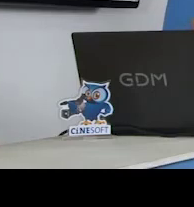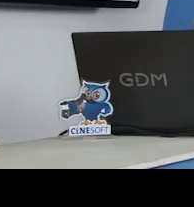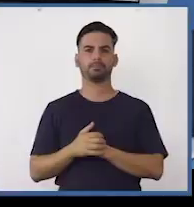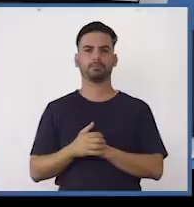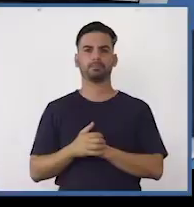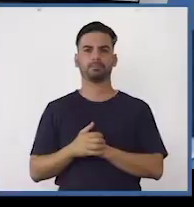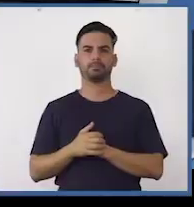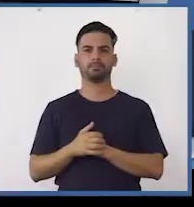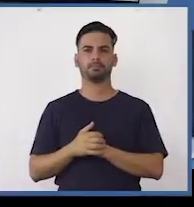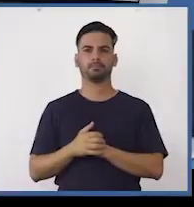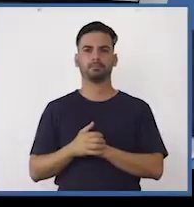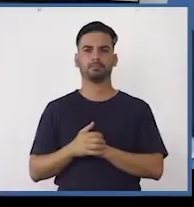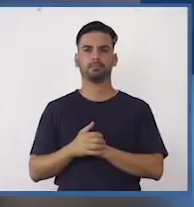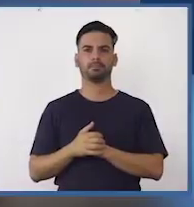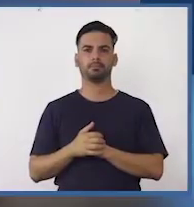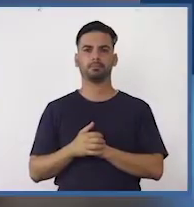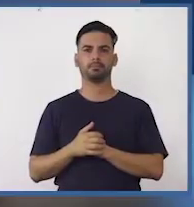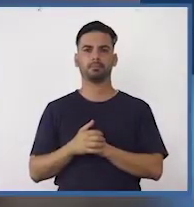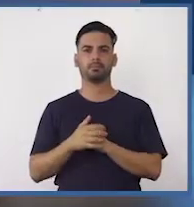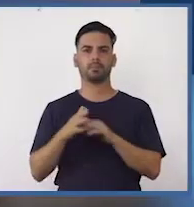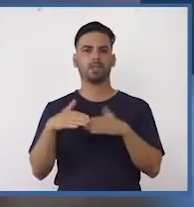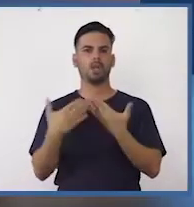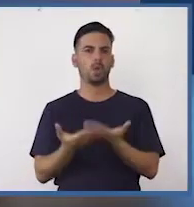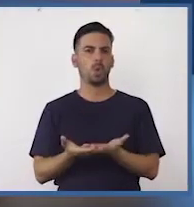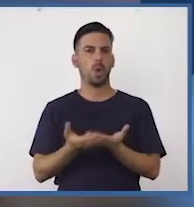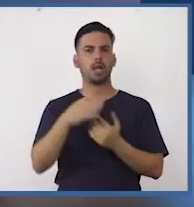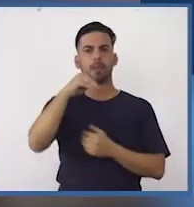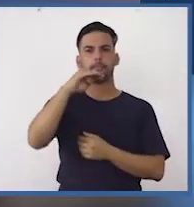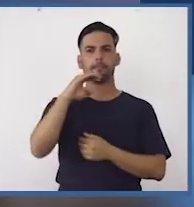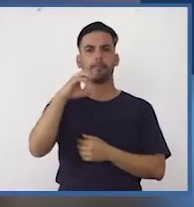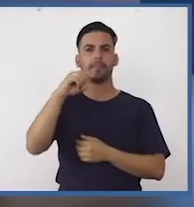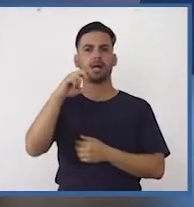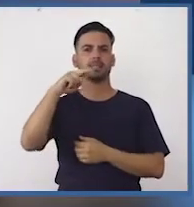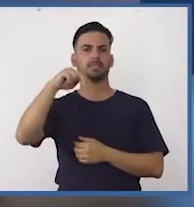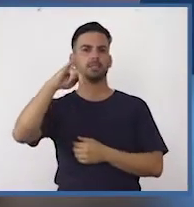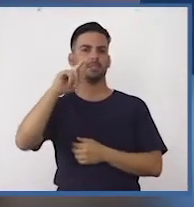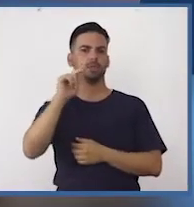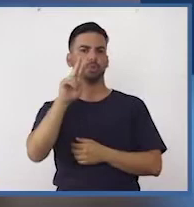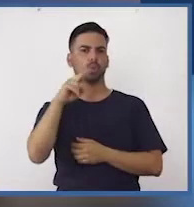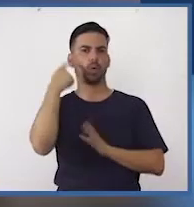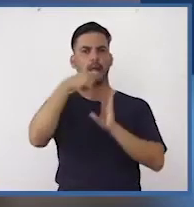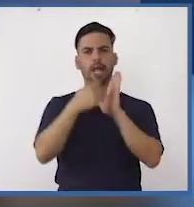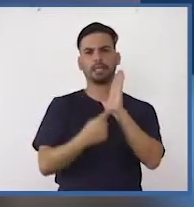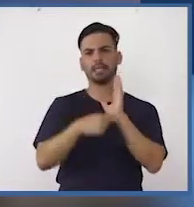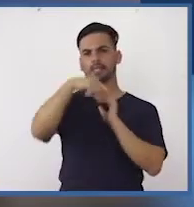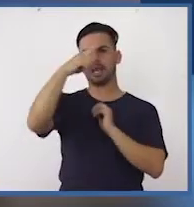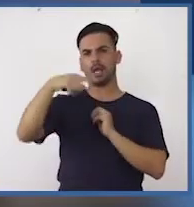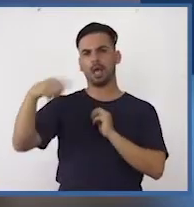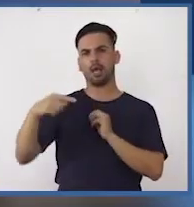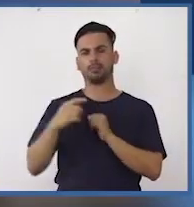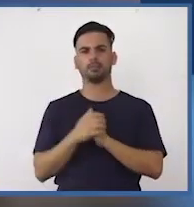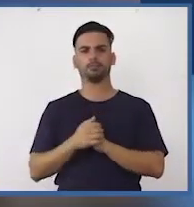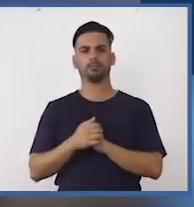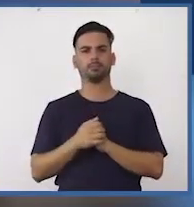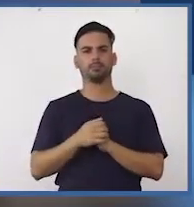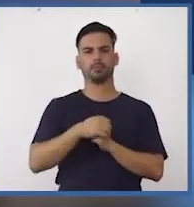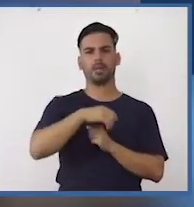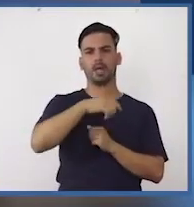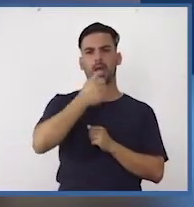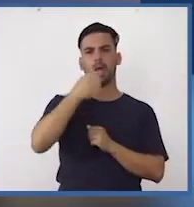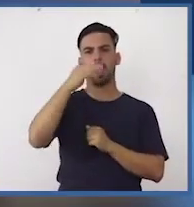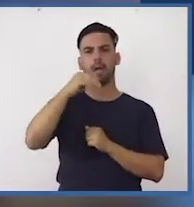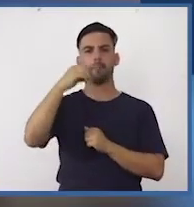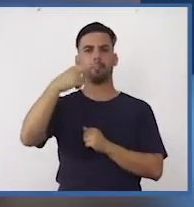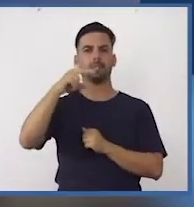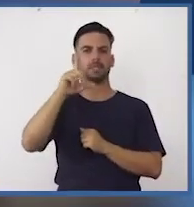Vamos a hablar sobre el sonido. Menciona diferentes modos de producir sonido. Tenemos una guitarra, dice desplazando su posición de equilibrio. ¿Cómo desplazo